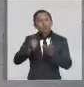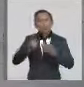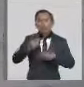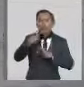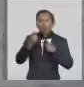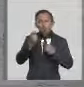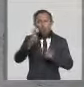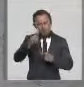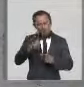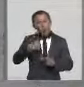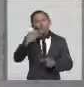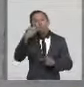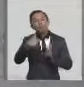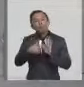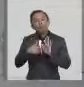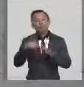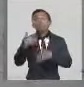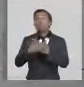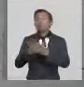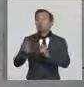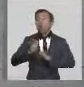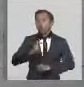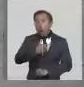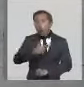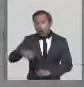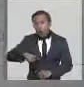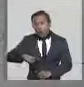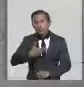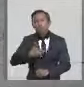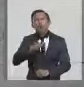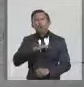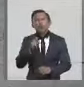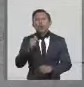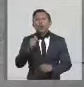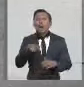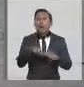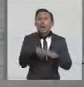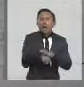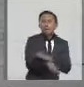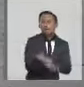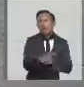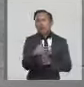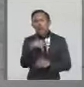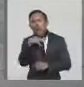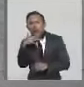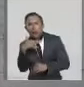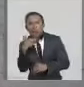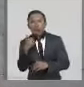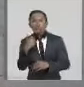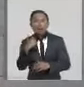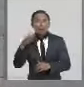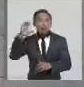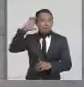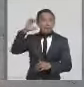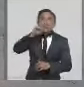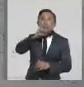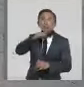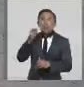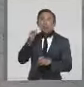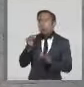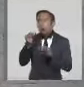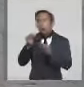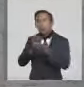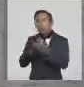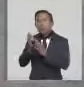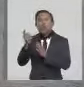habrá ni estafas maestras, ni moches, ni ligas, ni escándalos, ni naves industriales. Propongo para